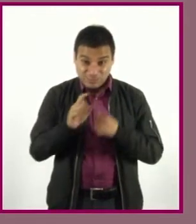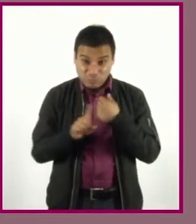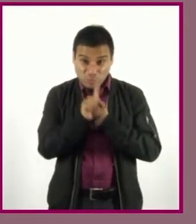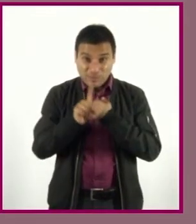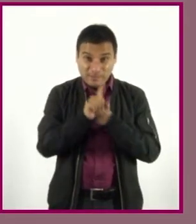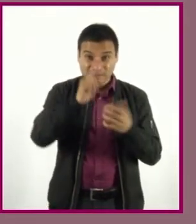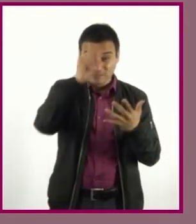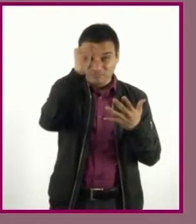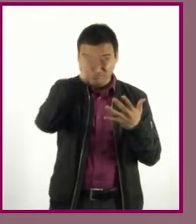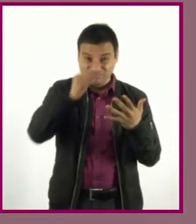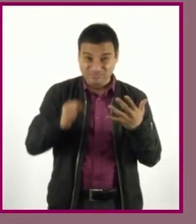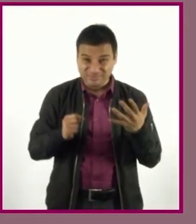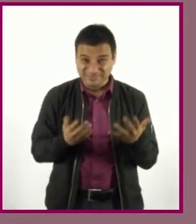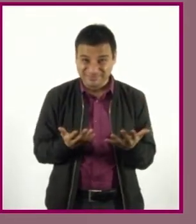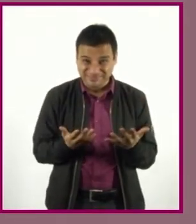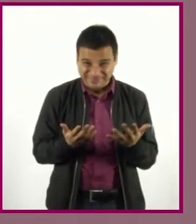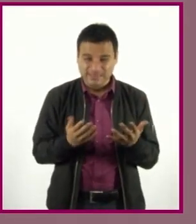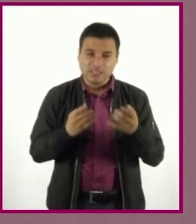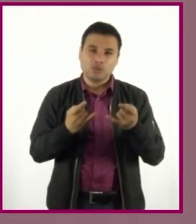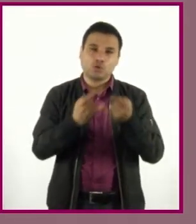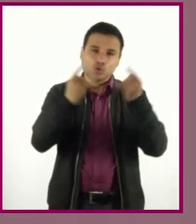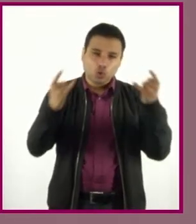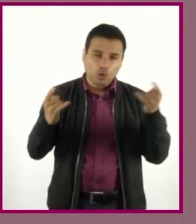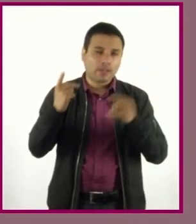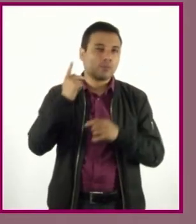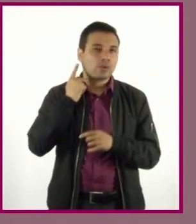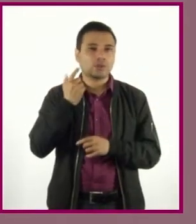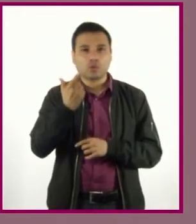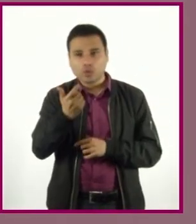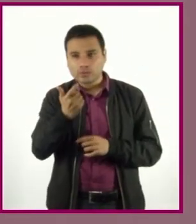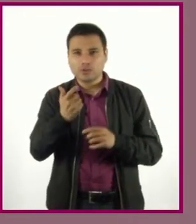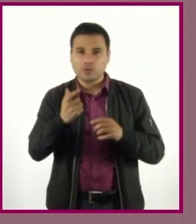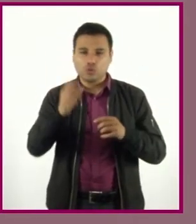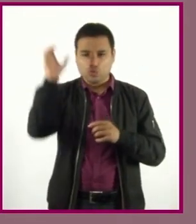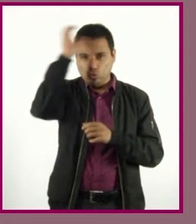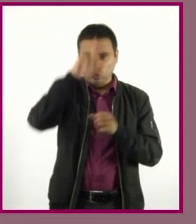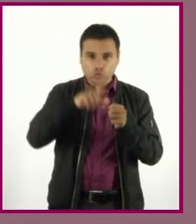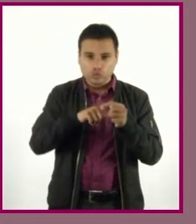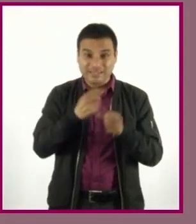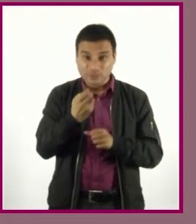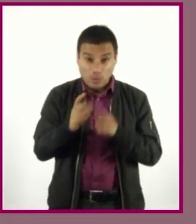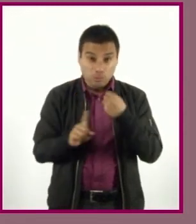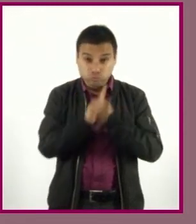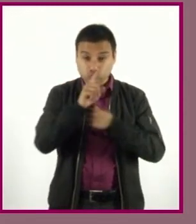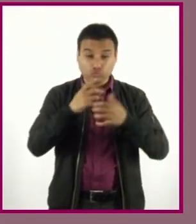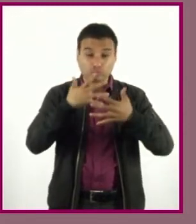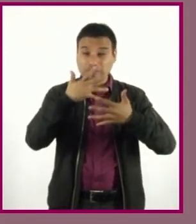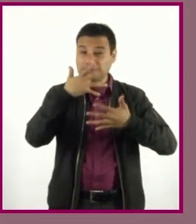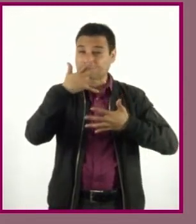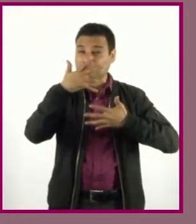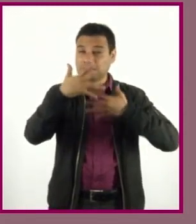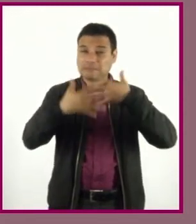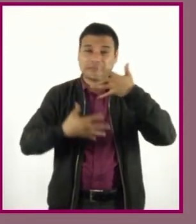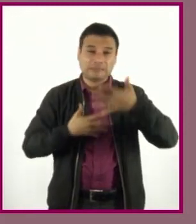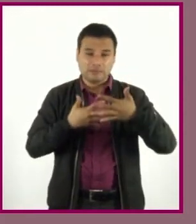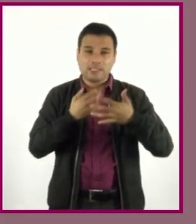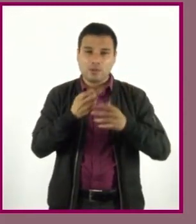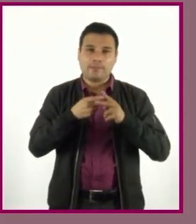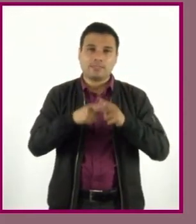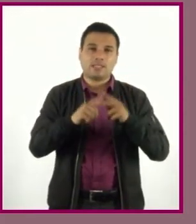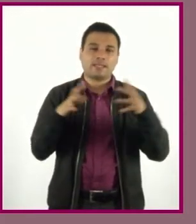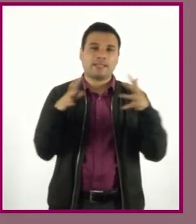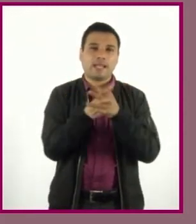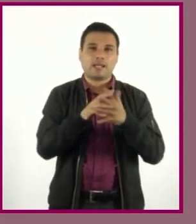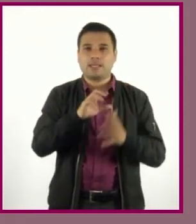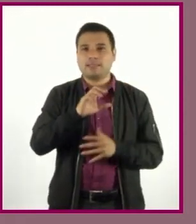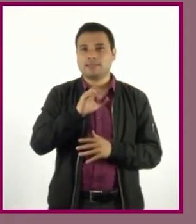geográficos, históricos, políticos, económicos y socioculturales contribuyeron al inicio de una guerra civil que enfrentó a